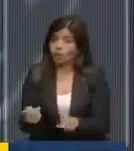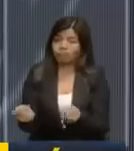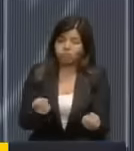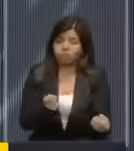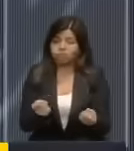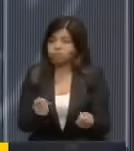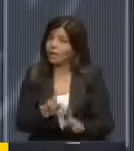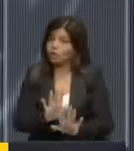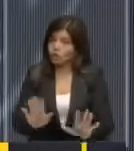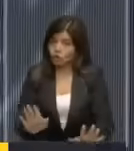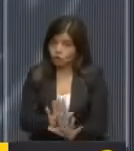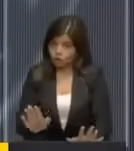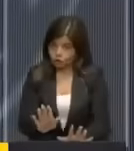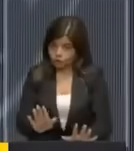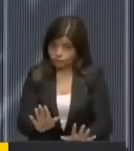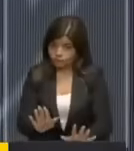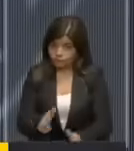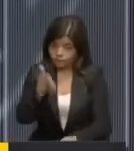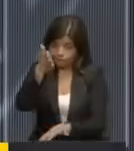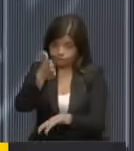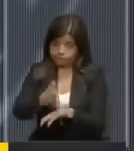tintas.